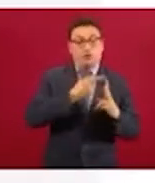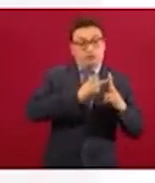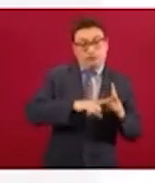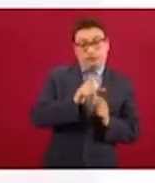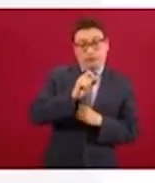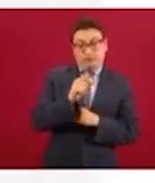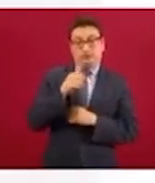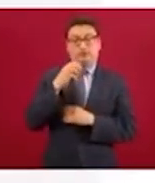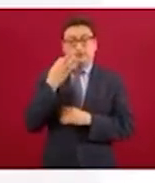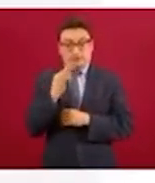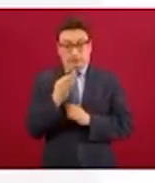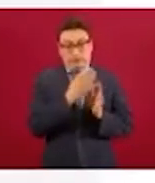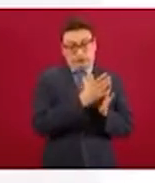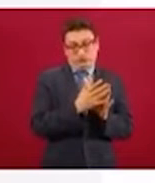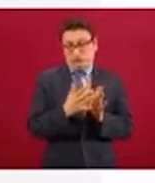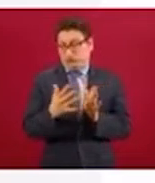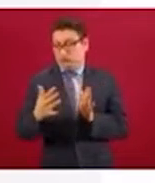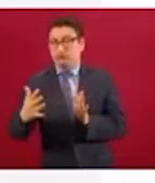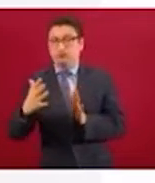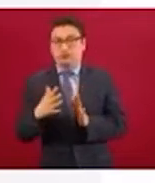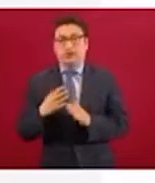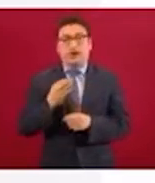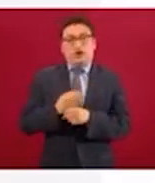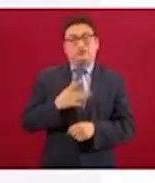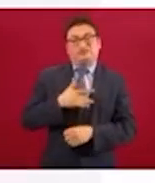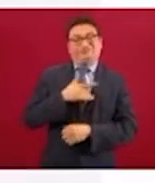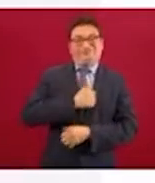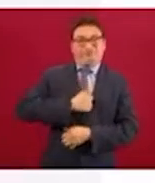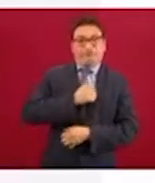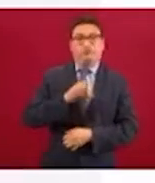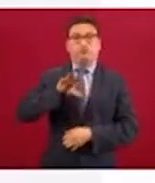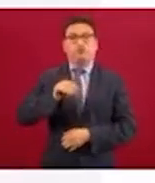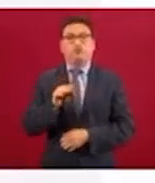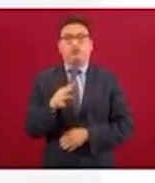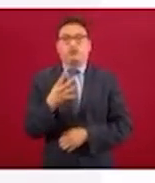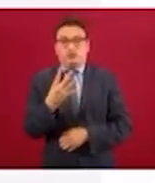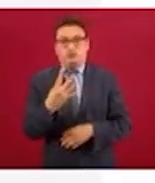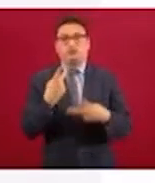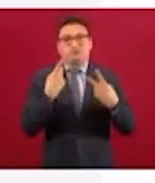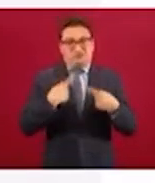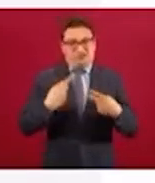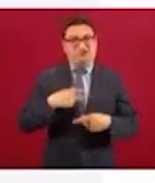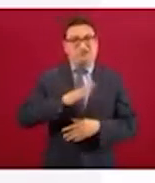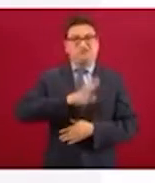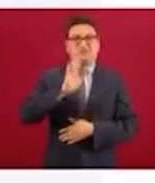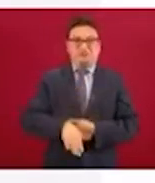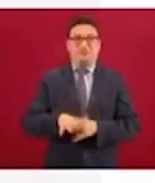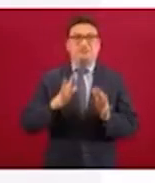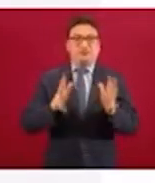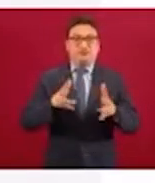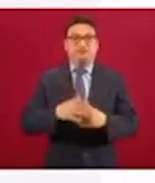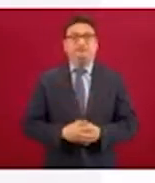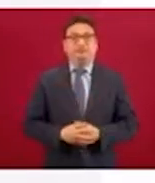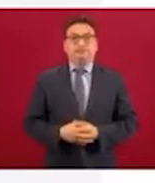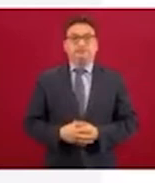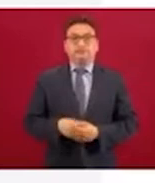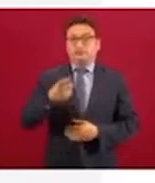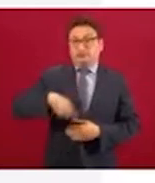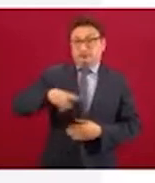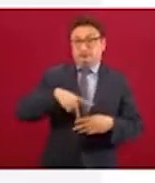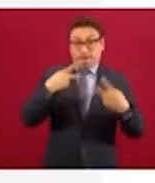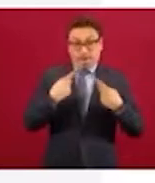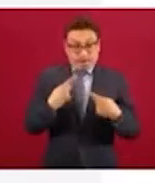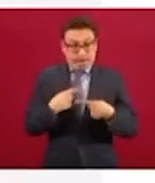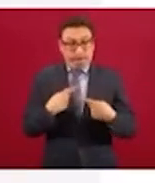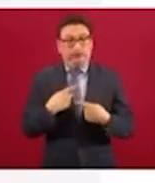febrero, y tenemos desafortunadamente ya 94 personas que han perdido la vida. Estas personas, como